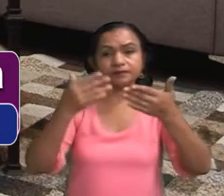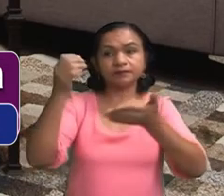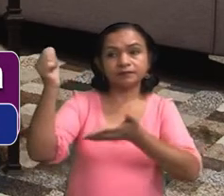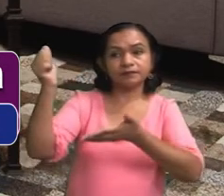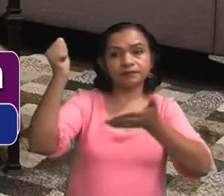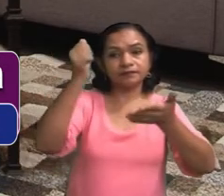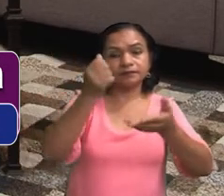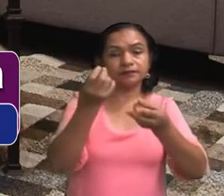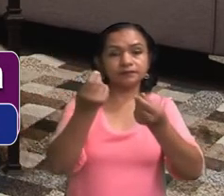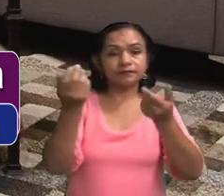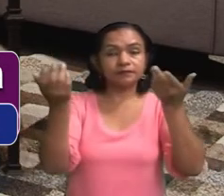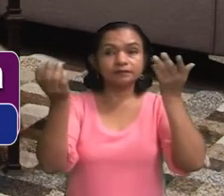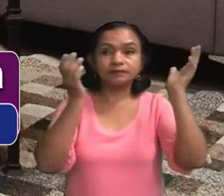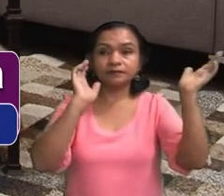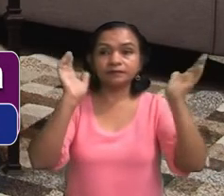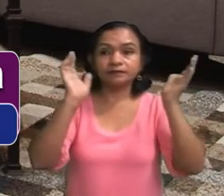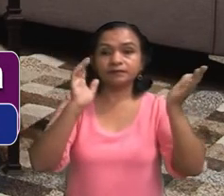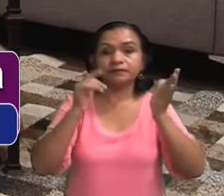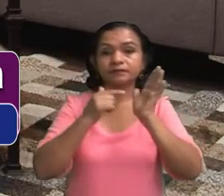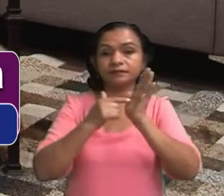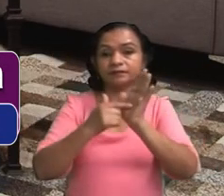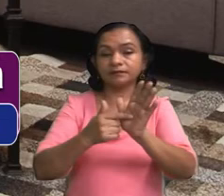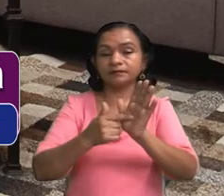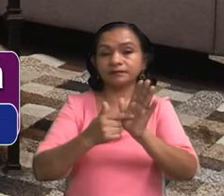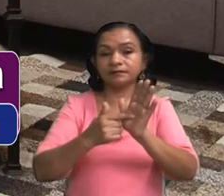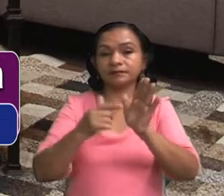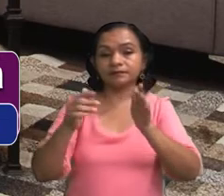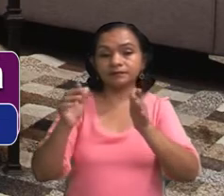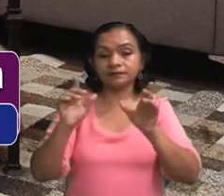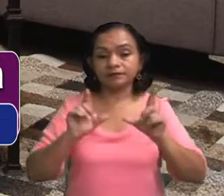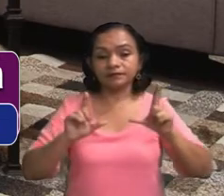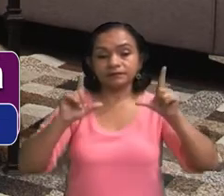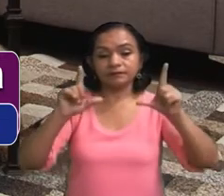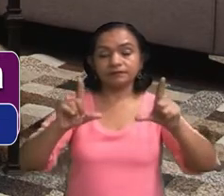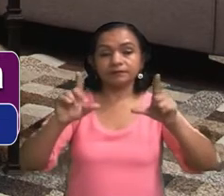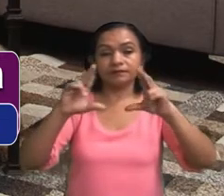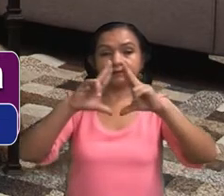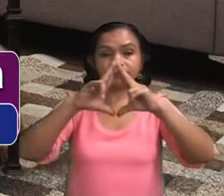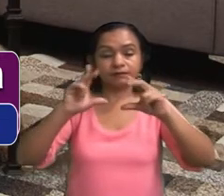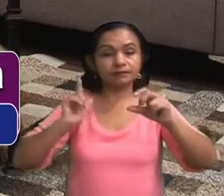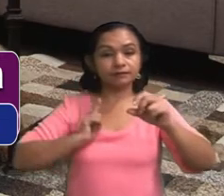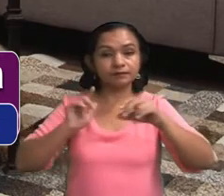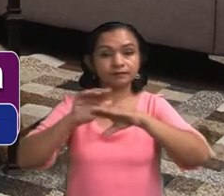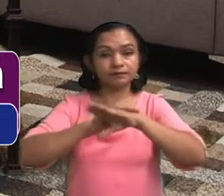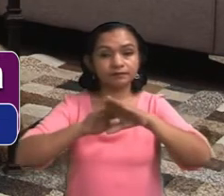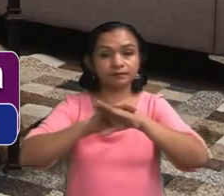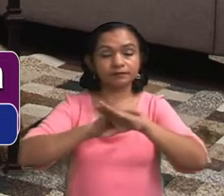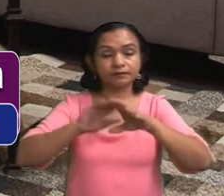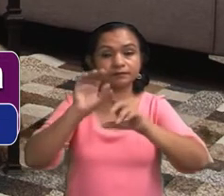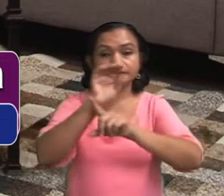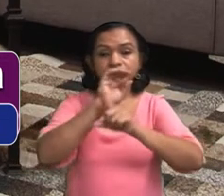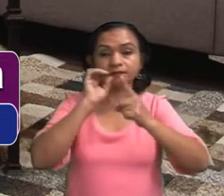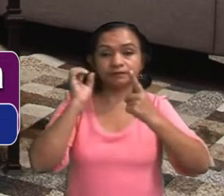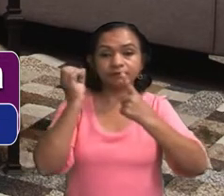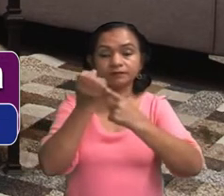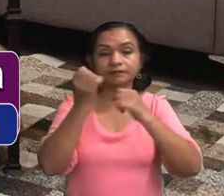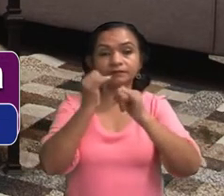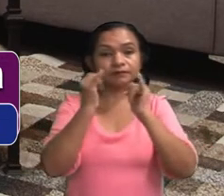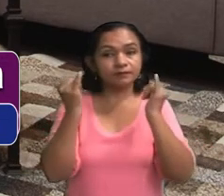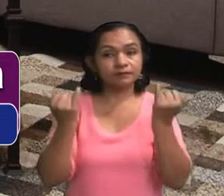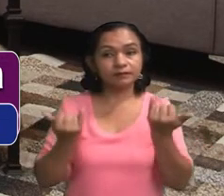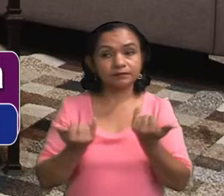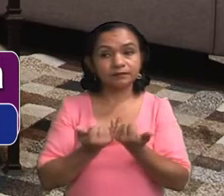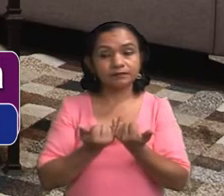a estos mercados. Claro. Por ejemplo, las certificaciones que tiene Nicaragua de la Organización Internacional